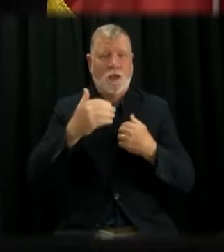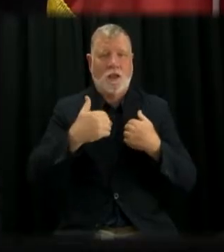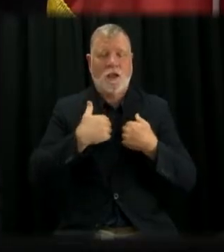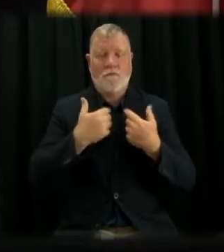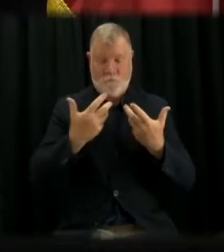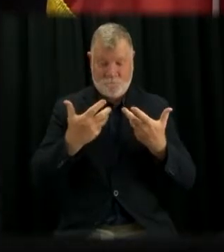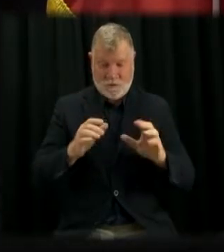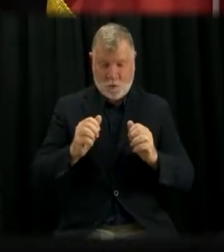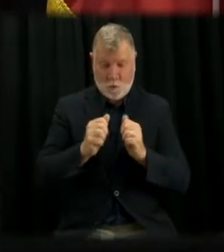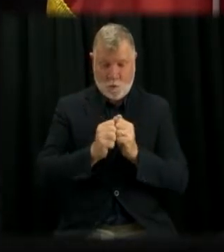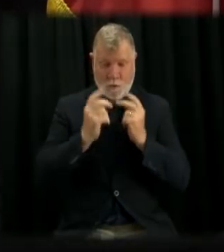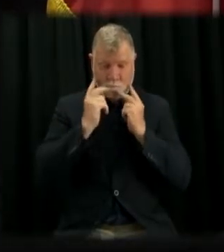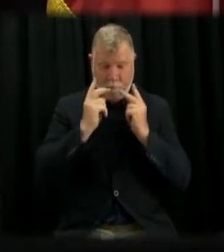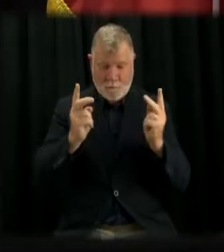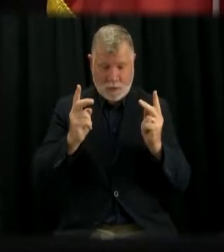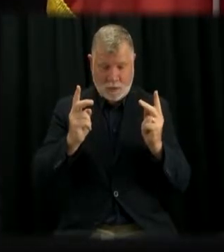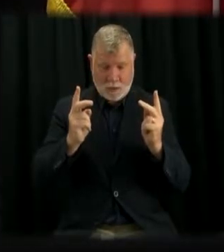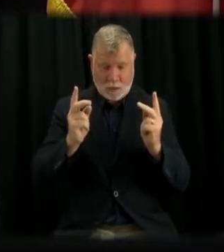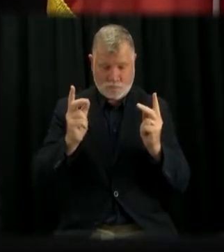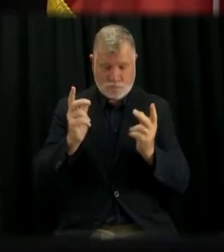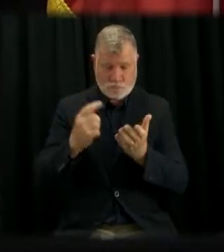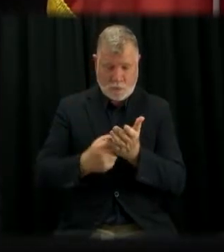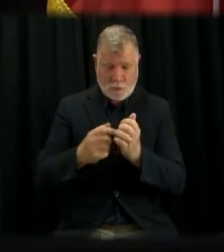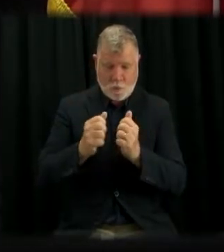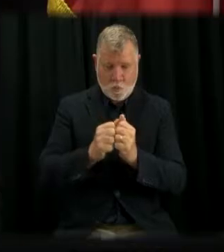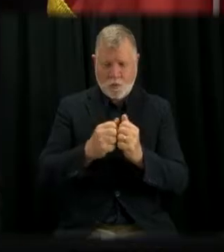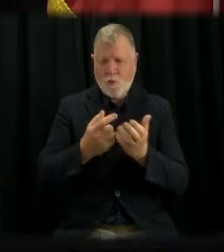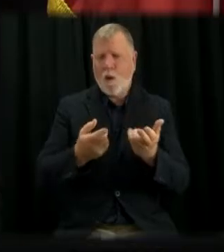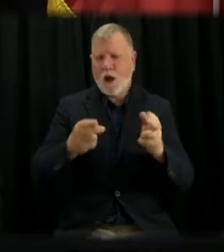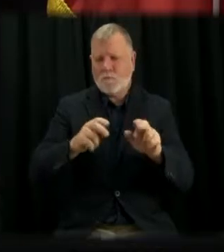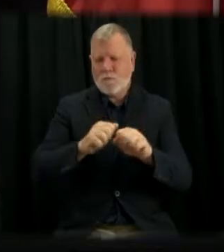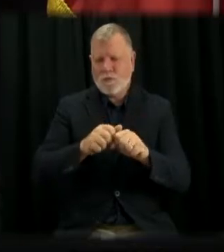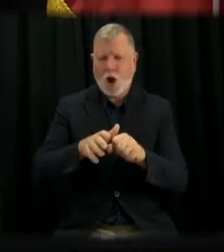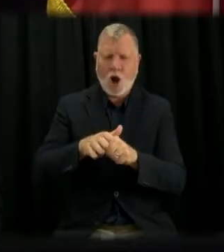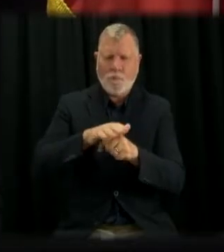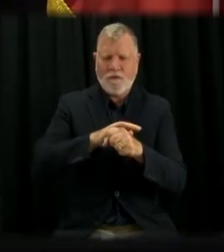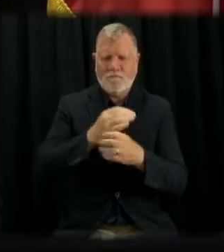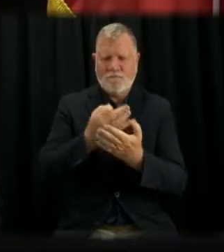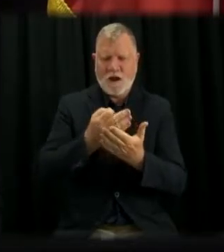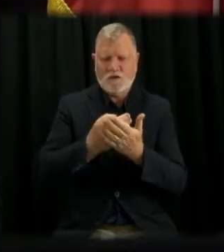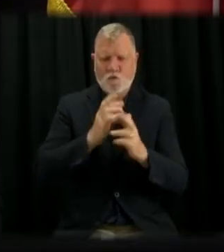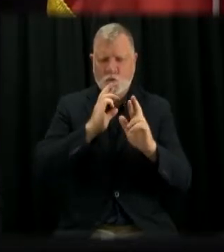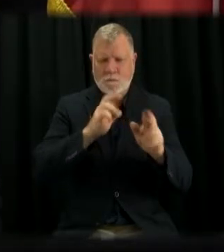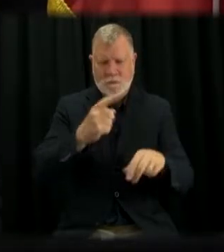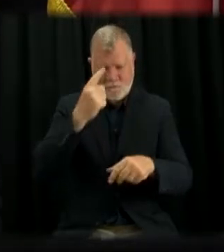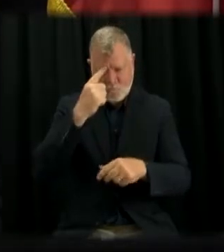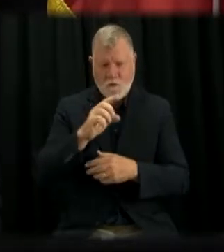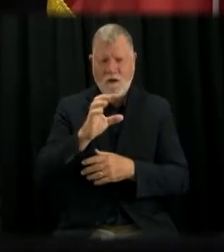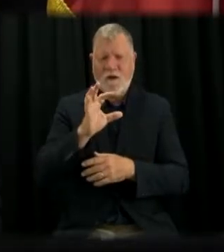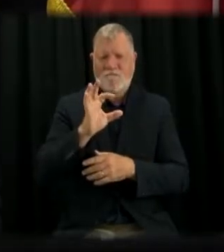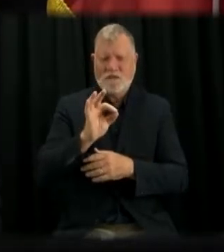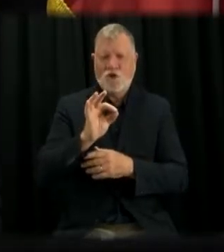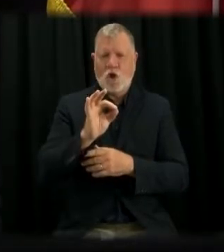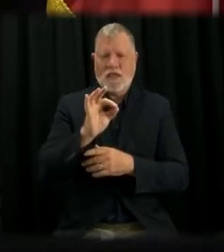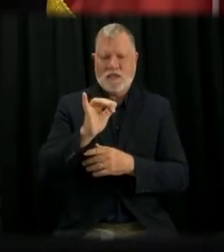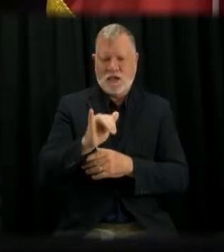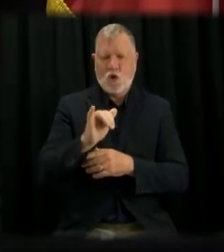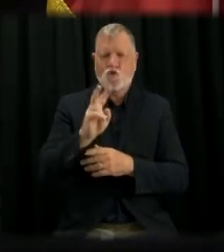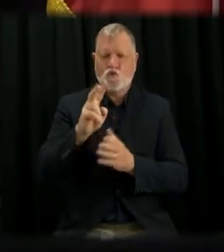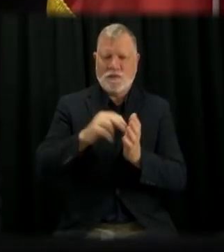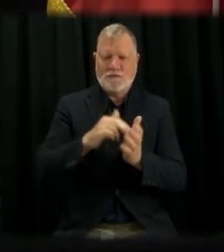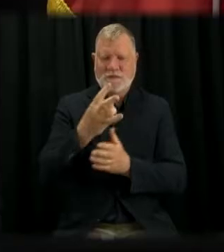nuestro certificado para el 2021 y sobre el estatus del informe anual del LELA